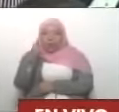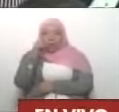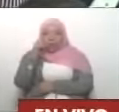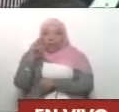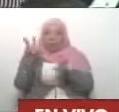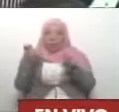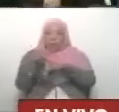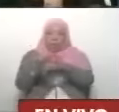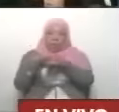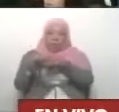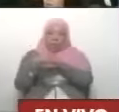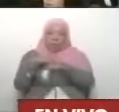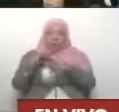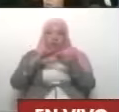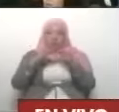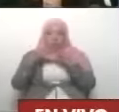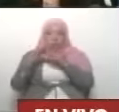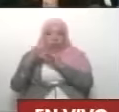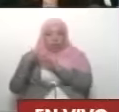nuevo ministro de Comunas.